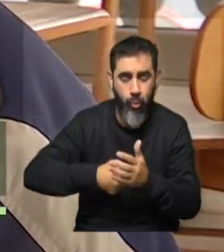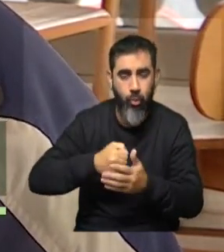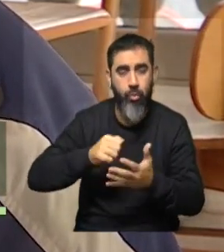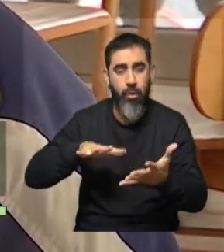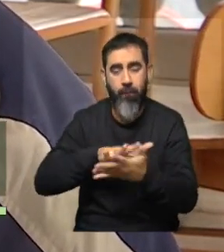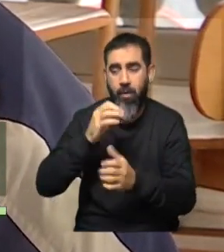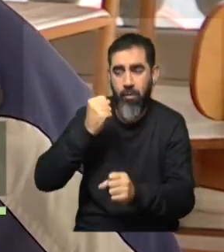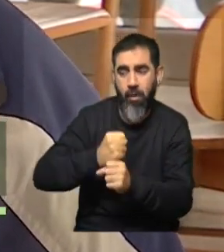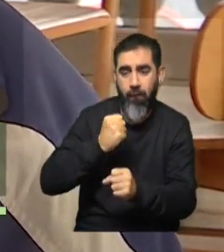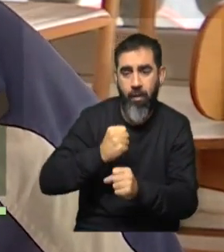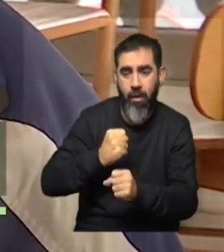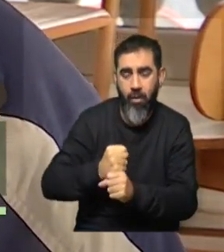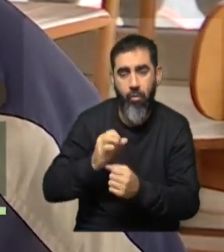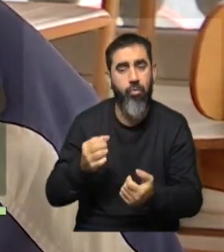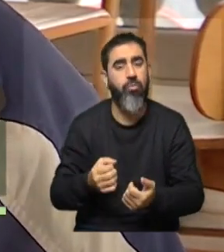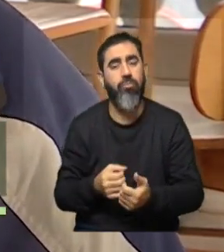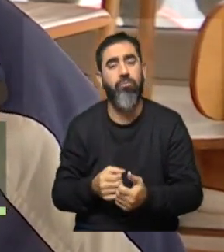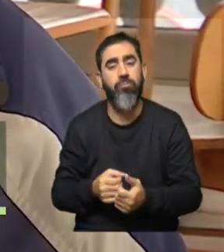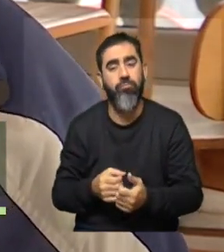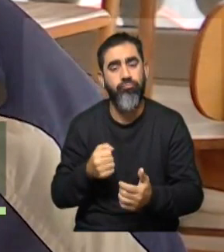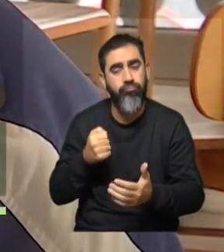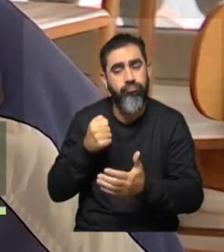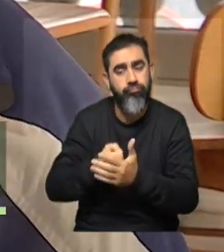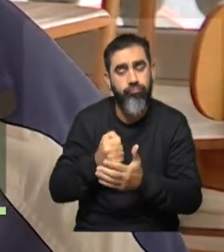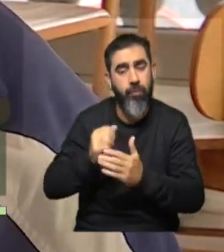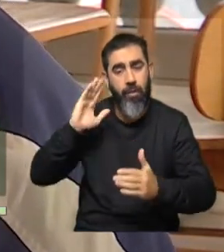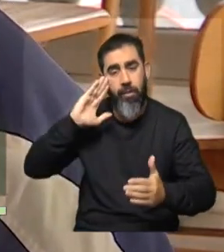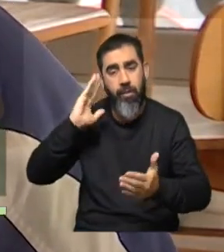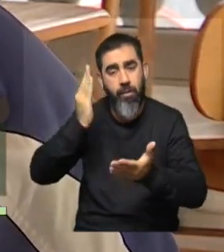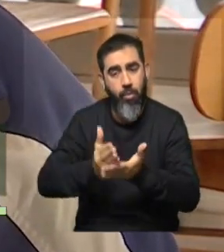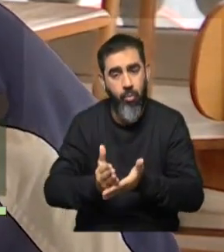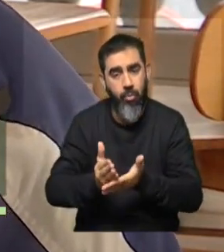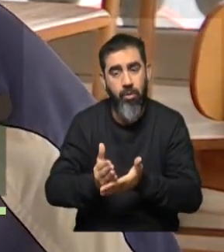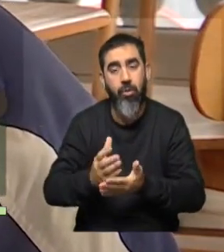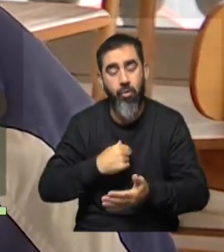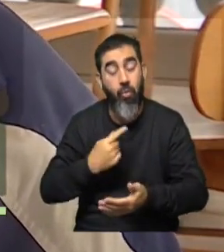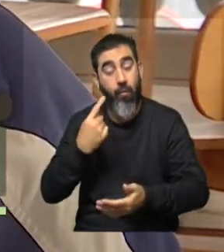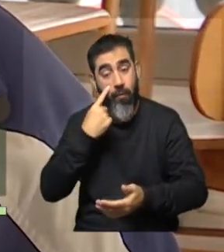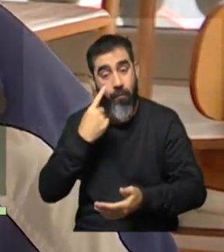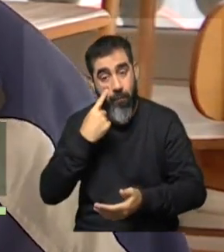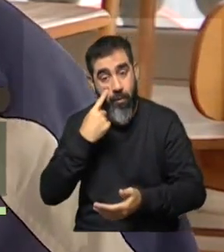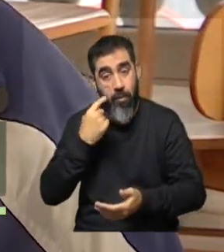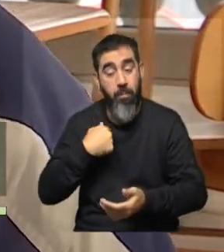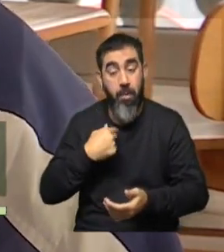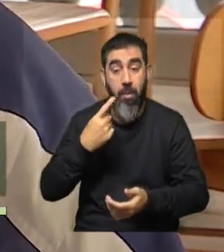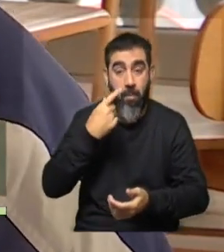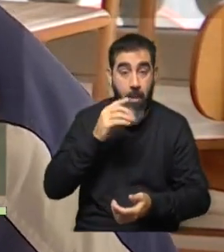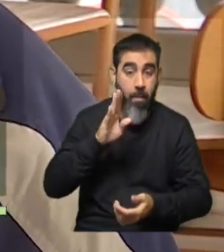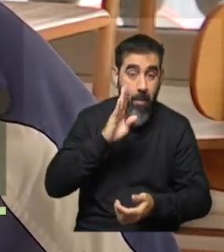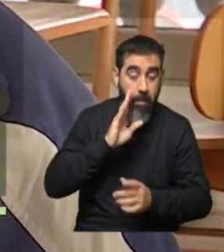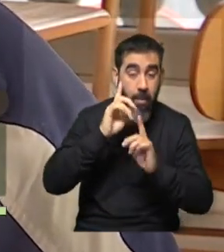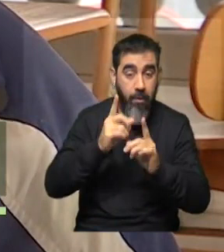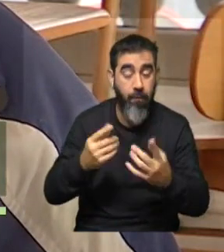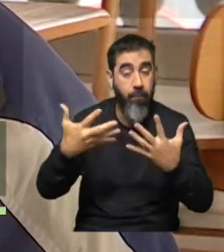barrio obrero desde el principio a fin la resistencia en la época de la dictadura todo eso lo viví yo lo vivió y lo vieron mis viejos